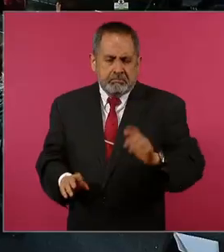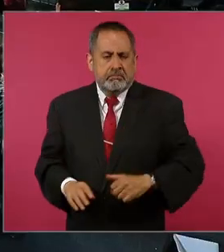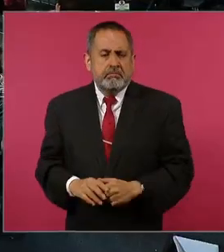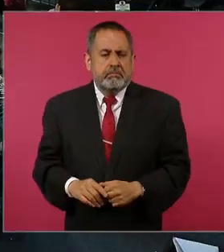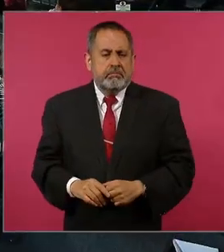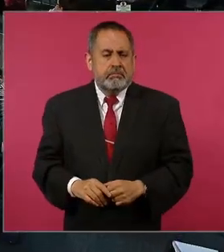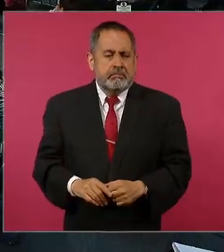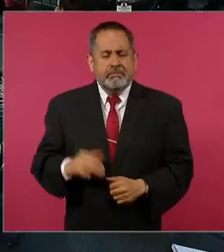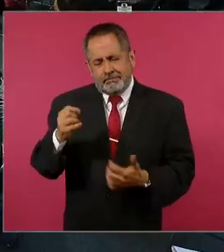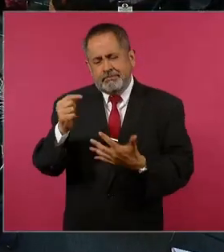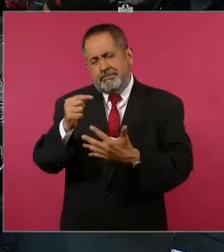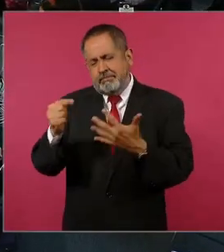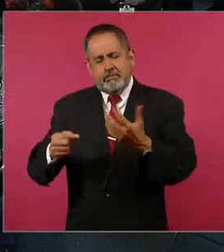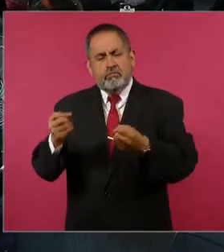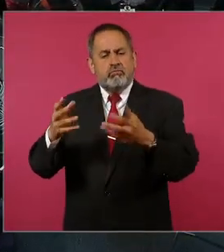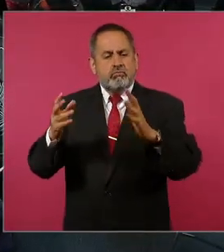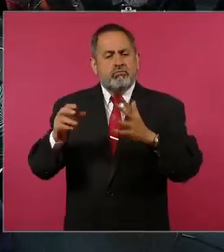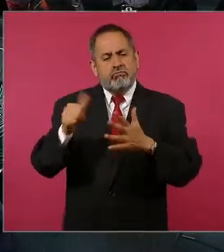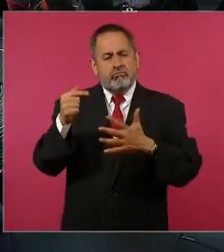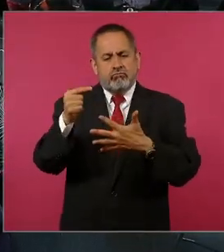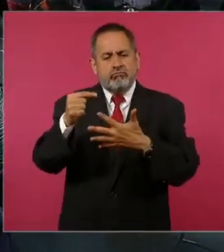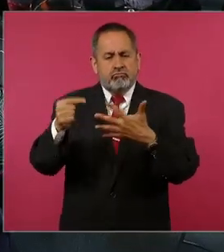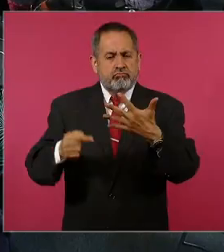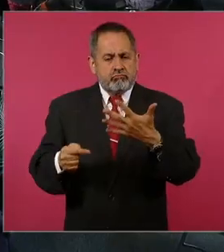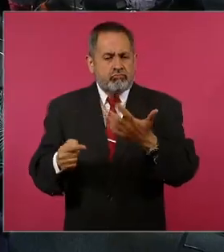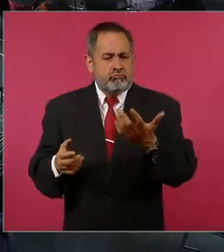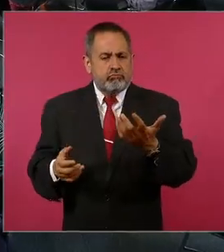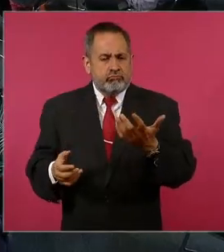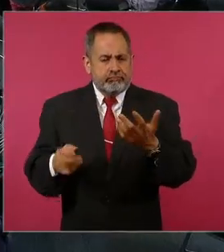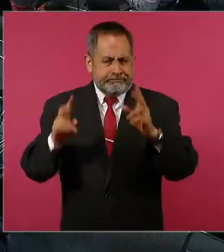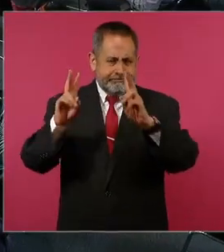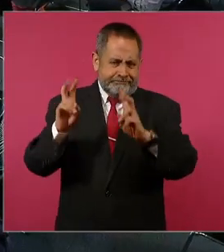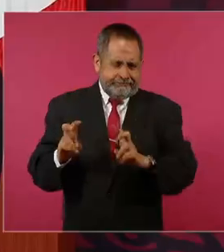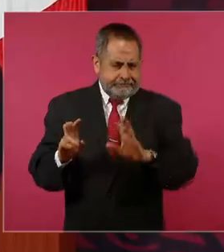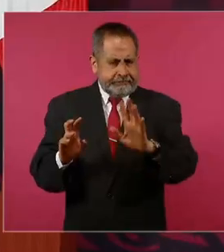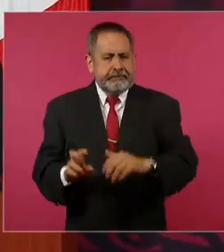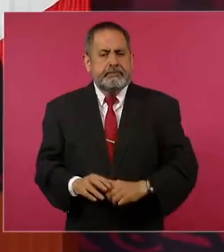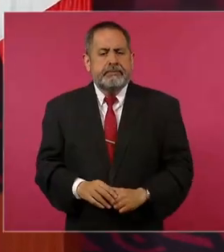Y así en otros temas.